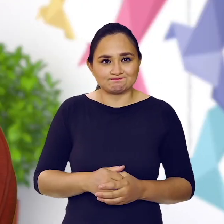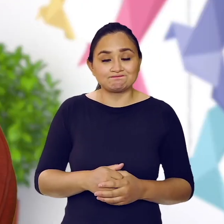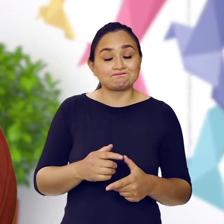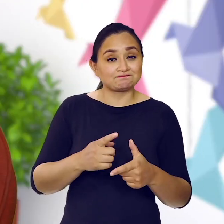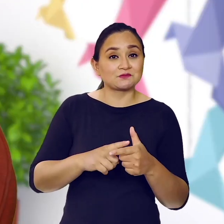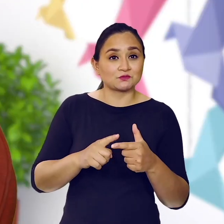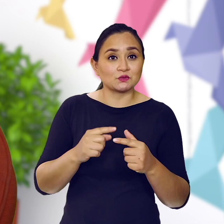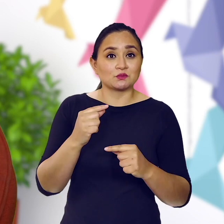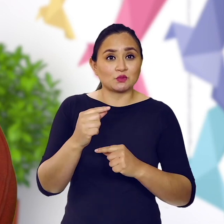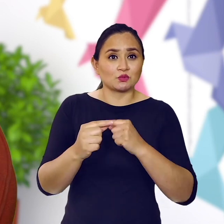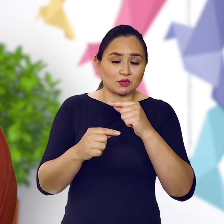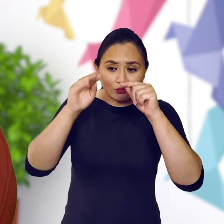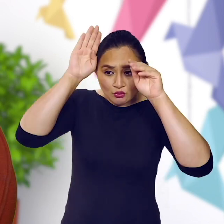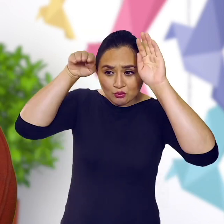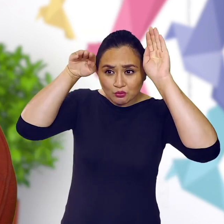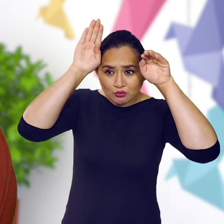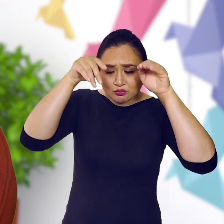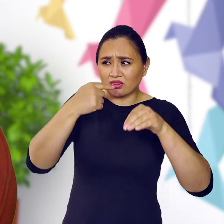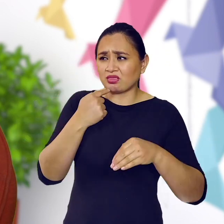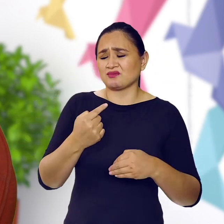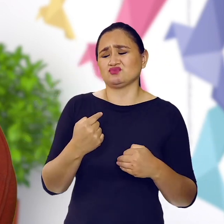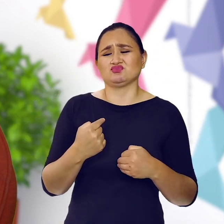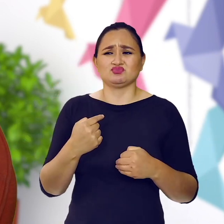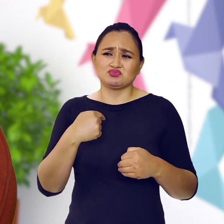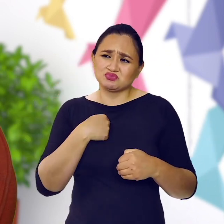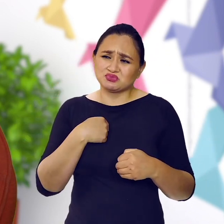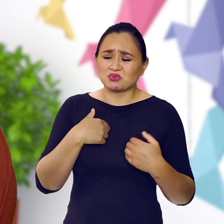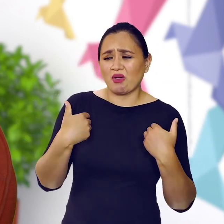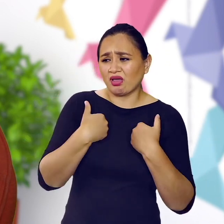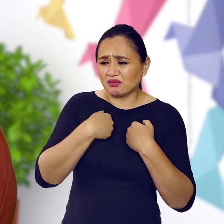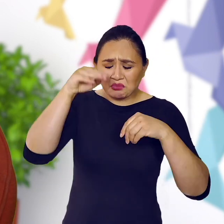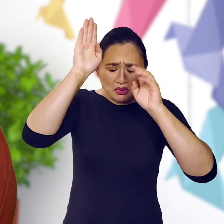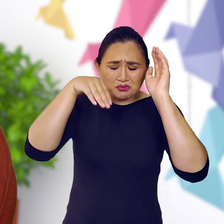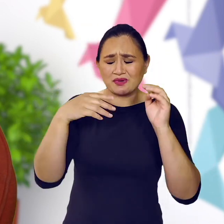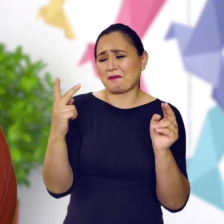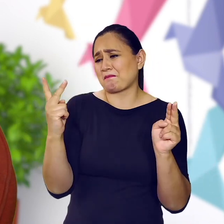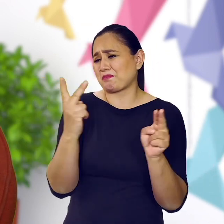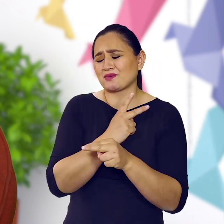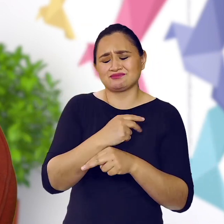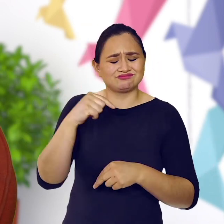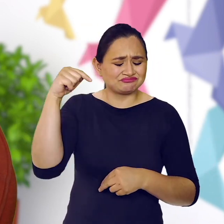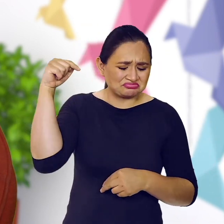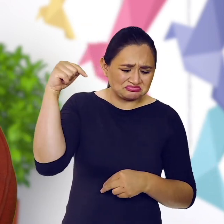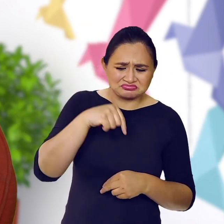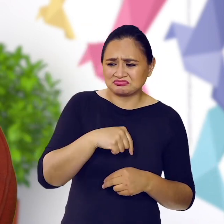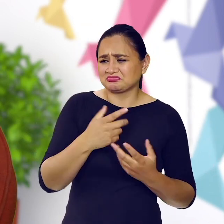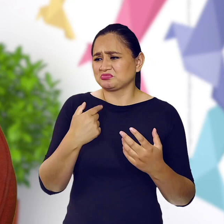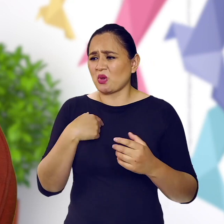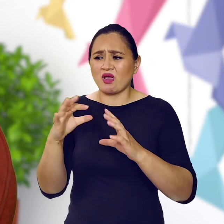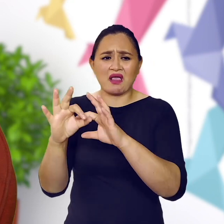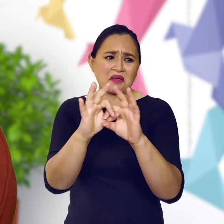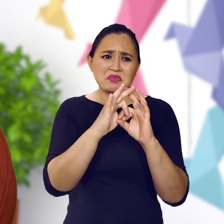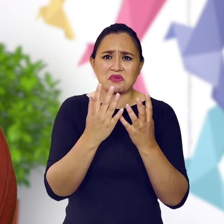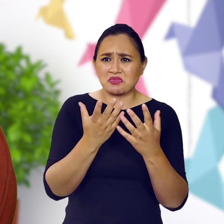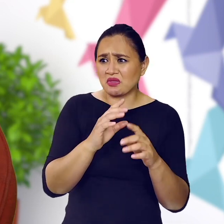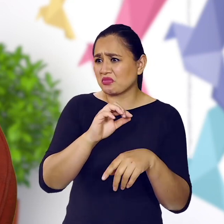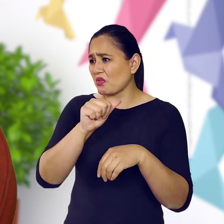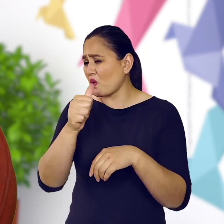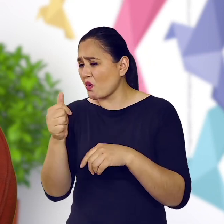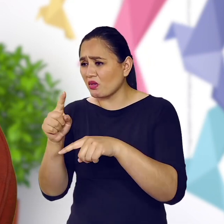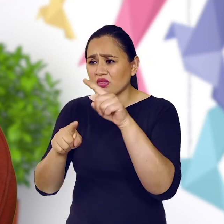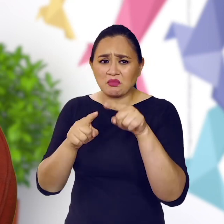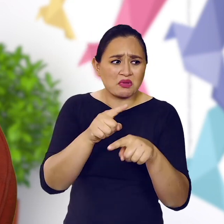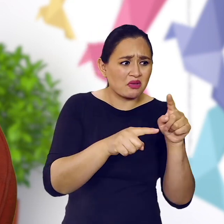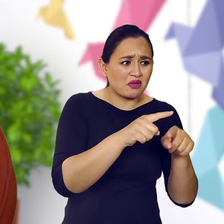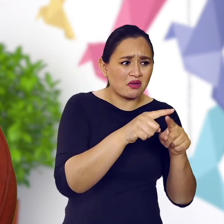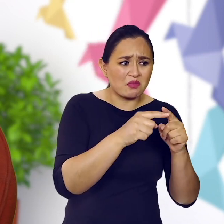poco a poco, Bruno empezó a pensar que ser burro era la peor desgracia para un animal. No tenía ningún amigo y todos sus compañeros